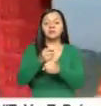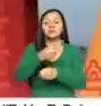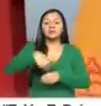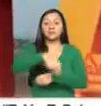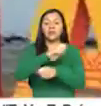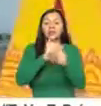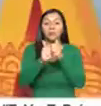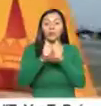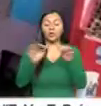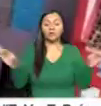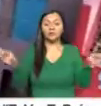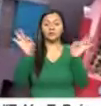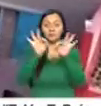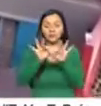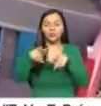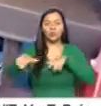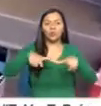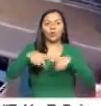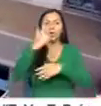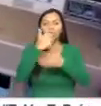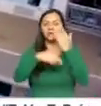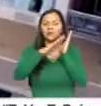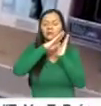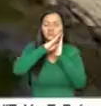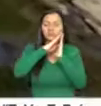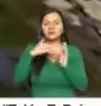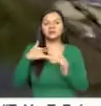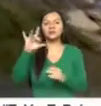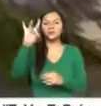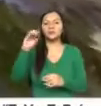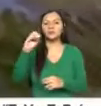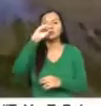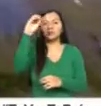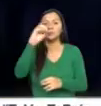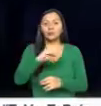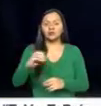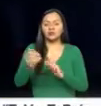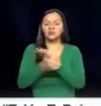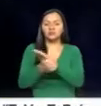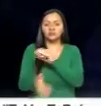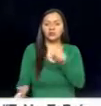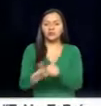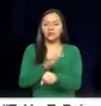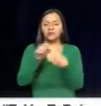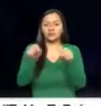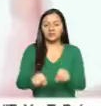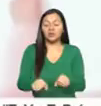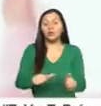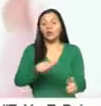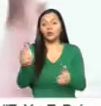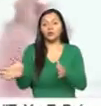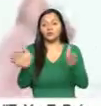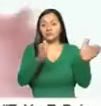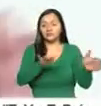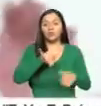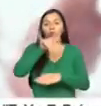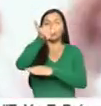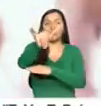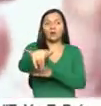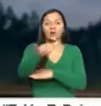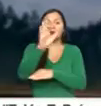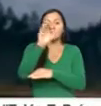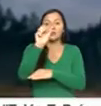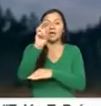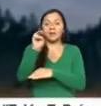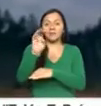los establecimientos de alojamiento contaron con un 80% de su capacidad, mientras que los vuelos de la aerolínea TAME